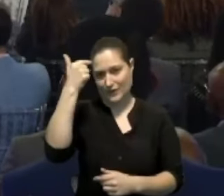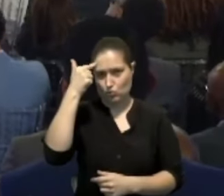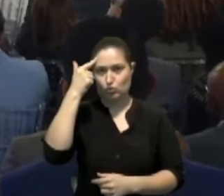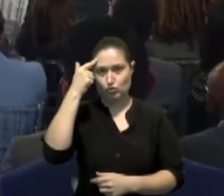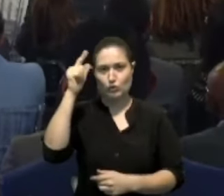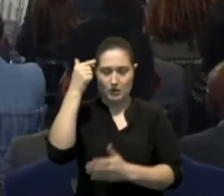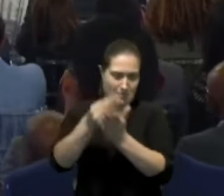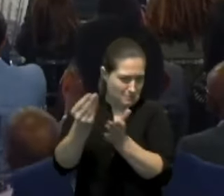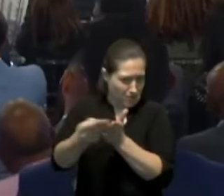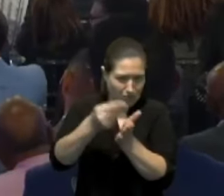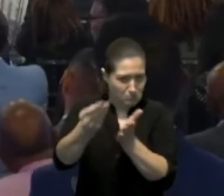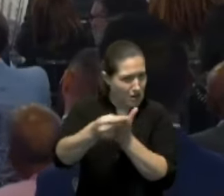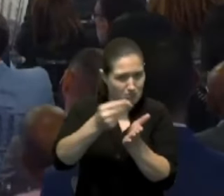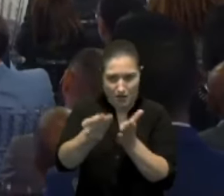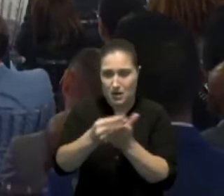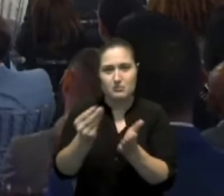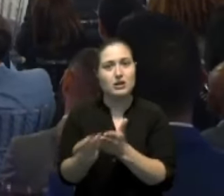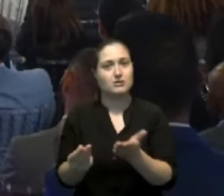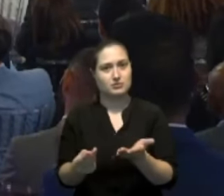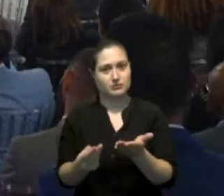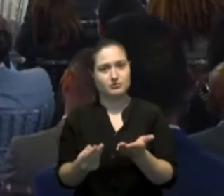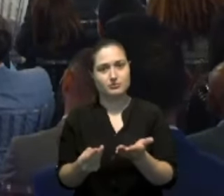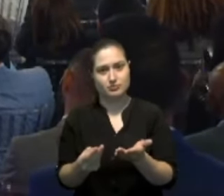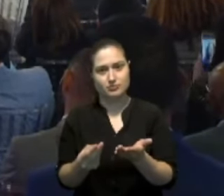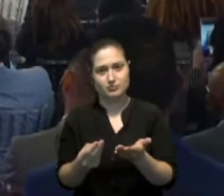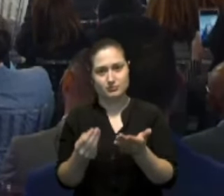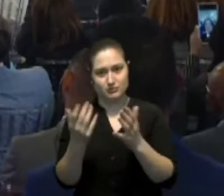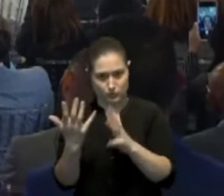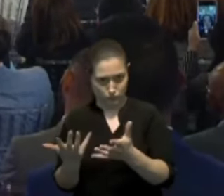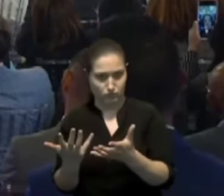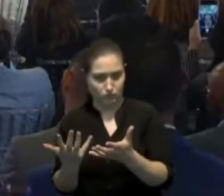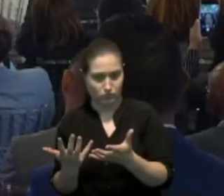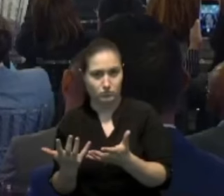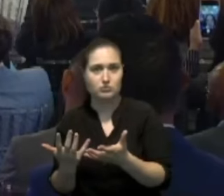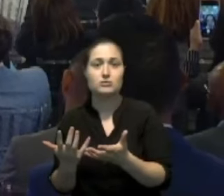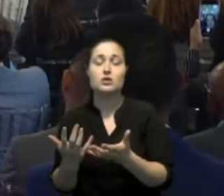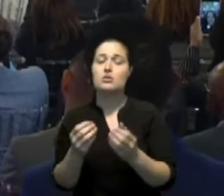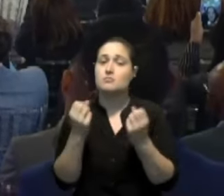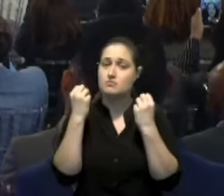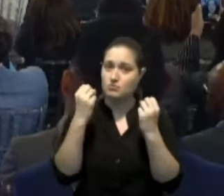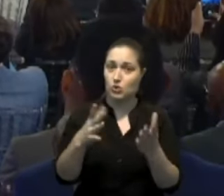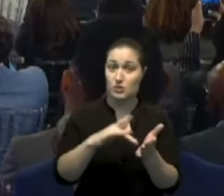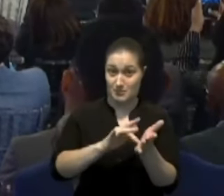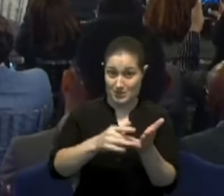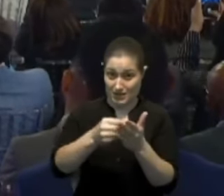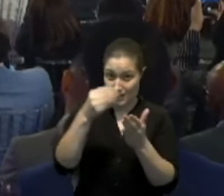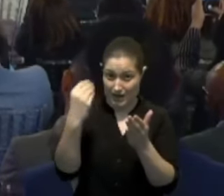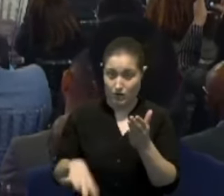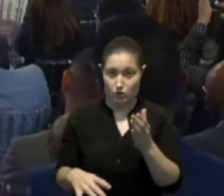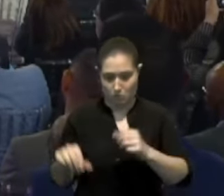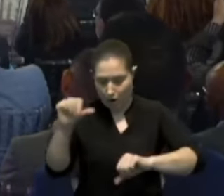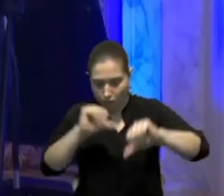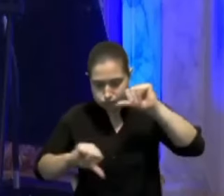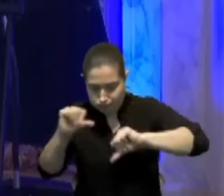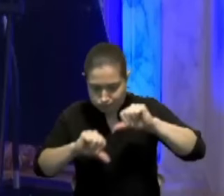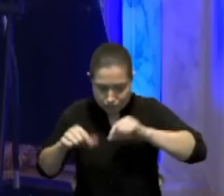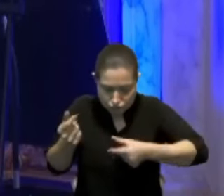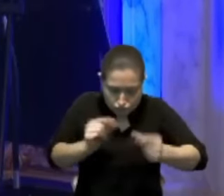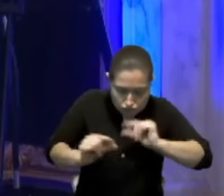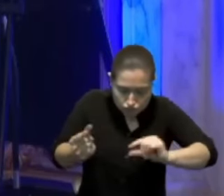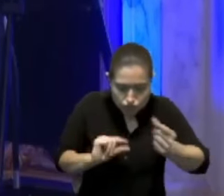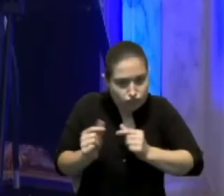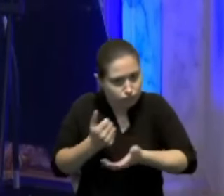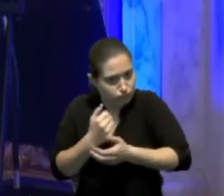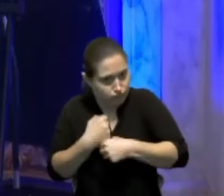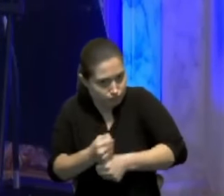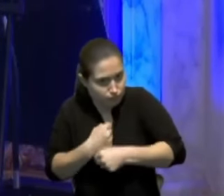el gobierno no están disponibles para el sector privado por tanto muchos de estos medicamentos las los laboratorios las Casas farmacéuticas porque todos los medicamentos de